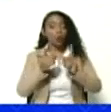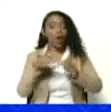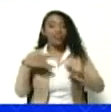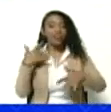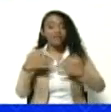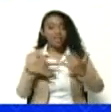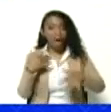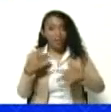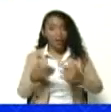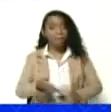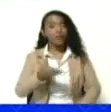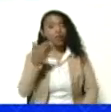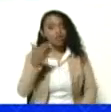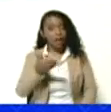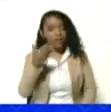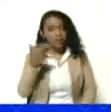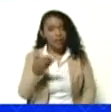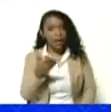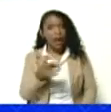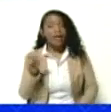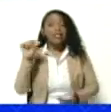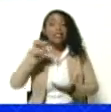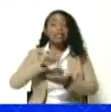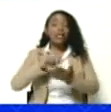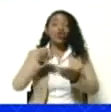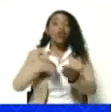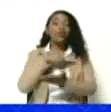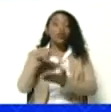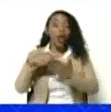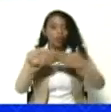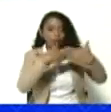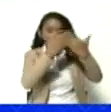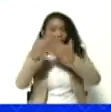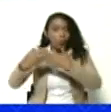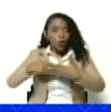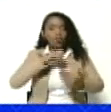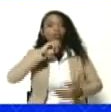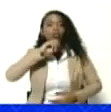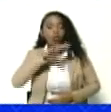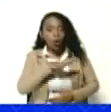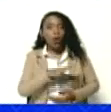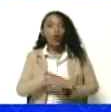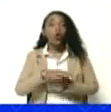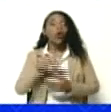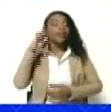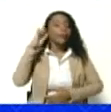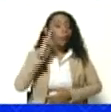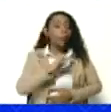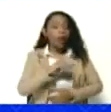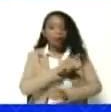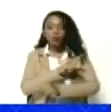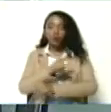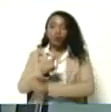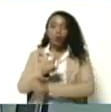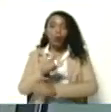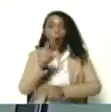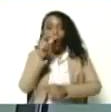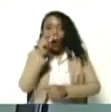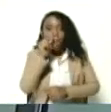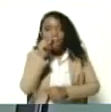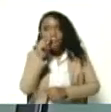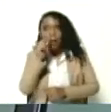muy importantes. El Centro Nacional de Estudios Históricos, Simón Bolívar, dirigido por Pedro